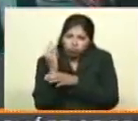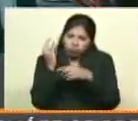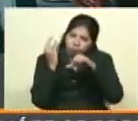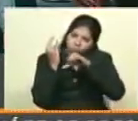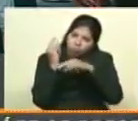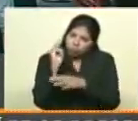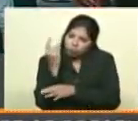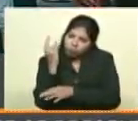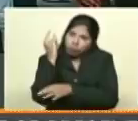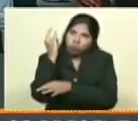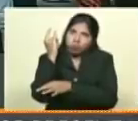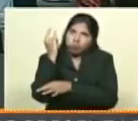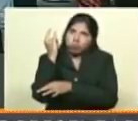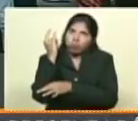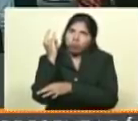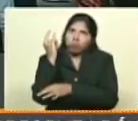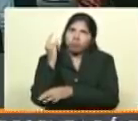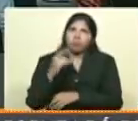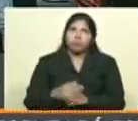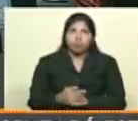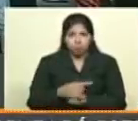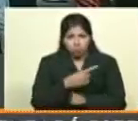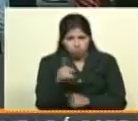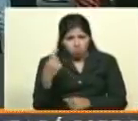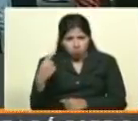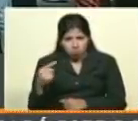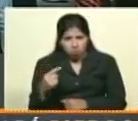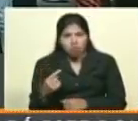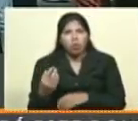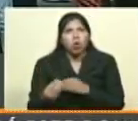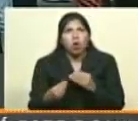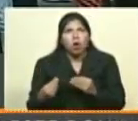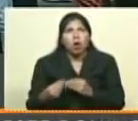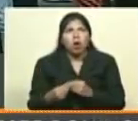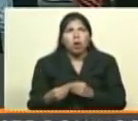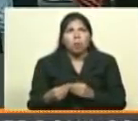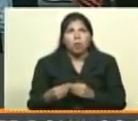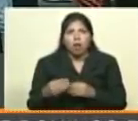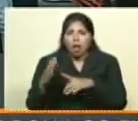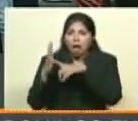Han regado una mata. ¿Y por dónde lo riegan? ¿Por las hojas?